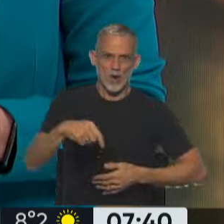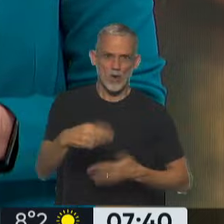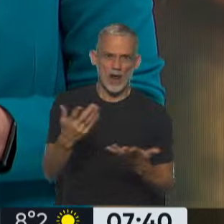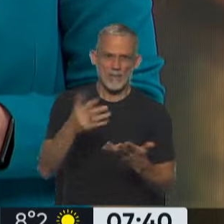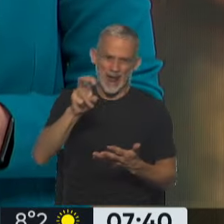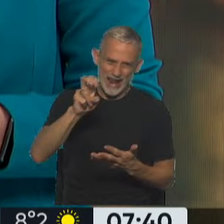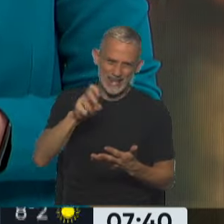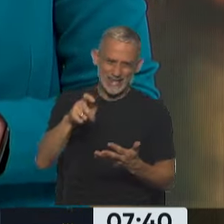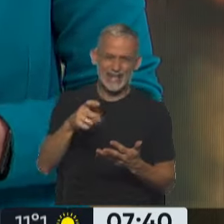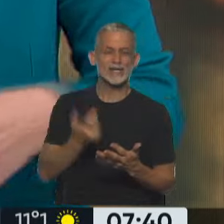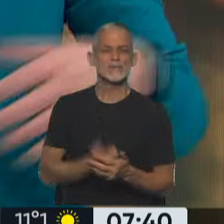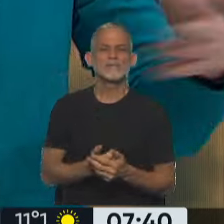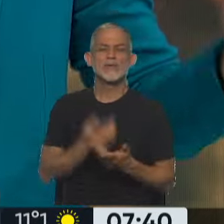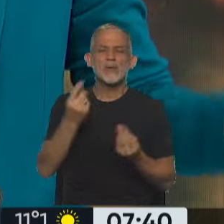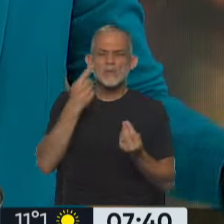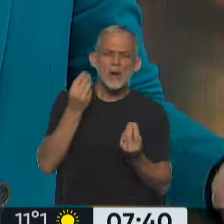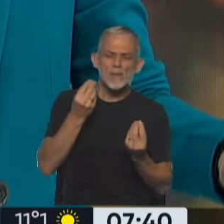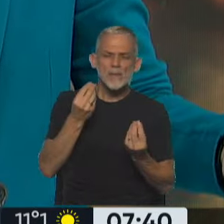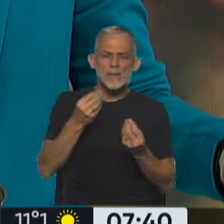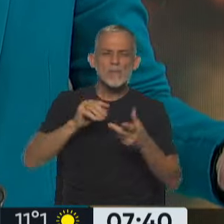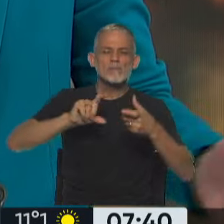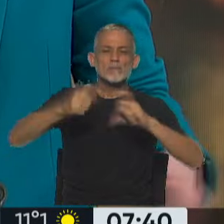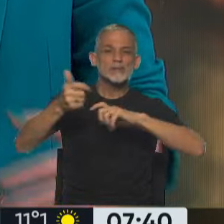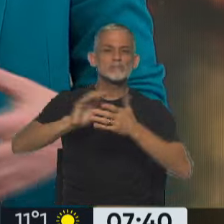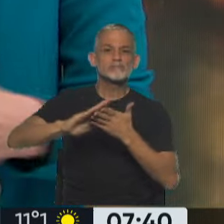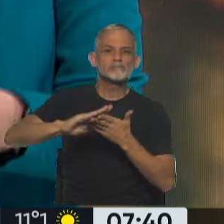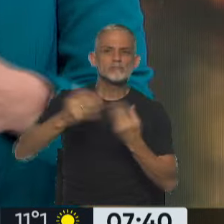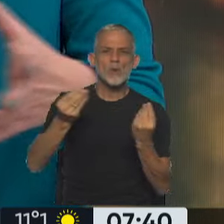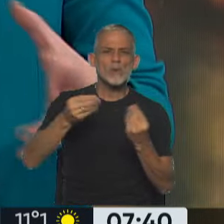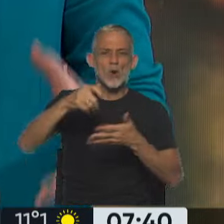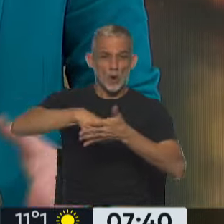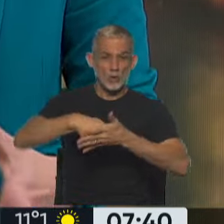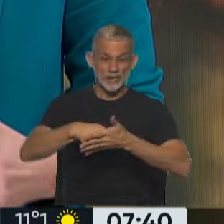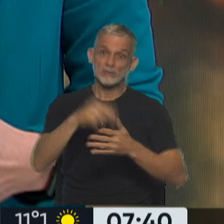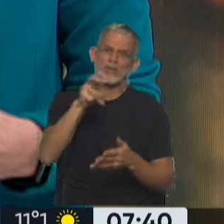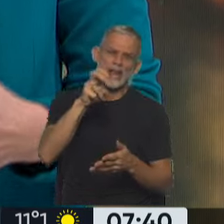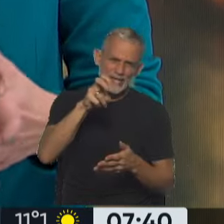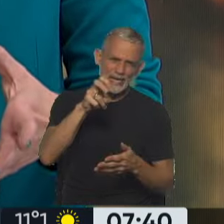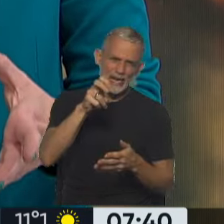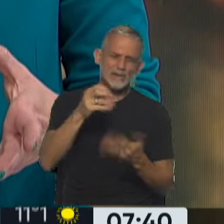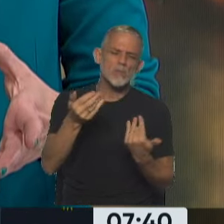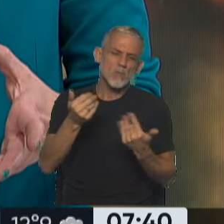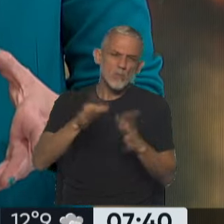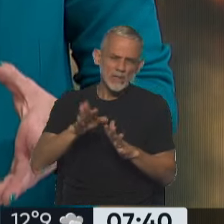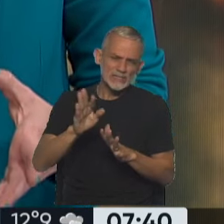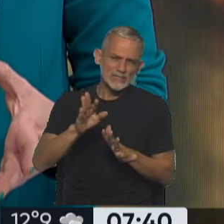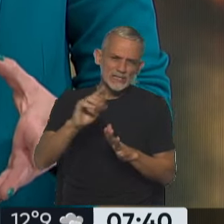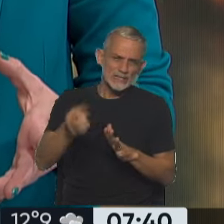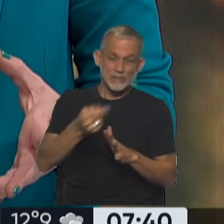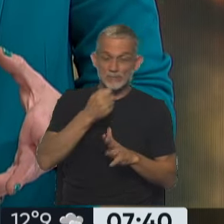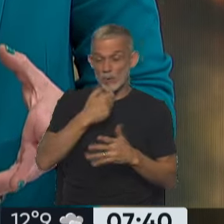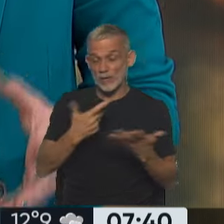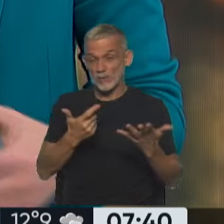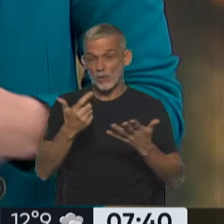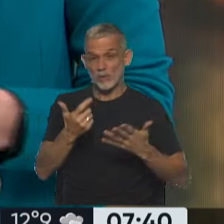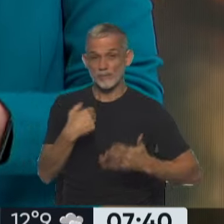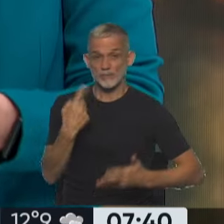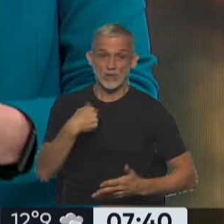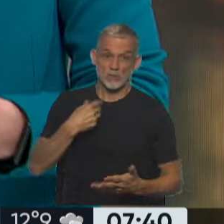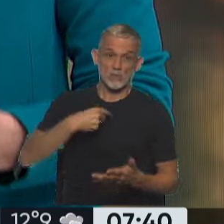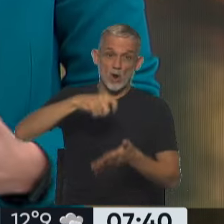es lo que tenemos que tener en cuenta a la hora de renovar contrato, no solamente de alquiler, porque puede ser quizás que estemos haciendo